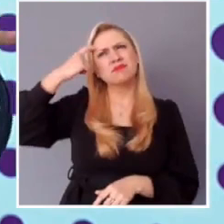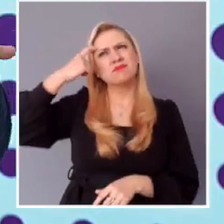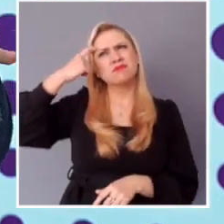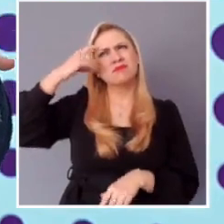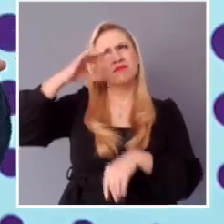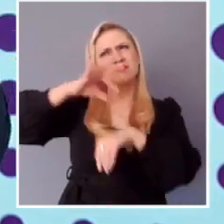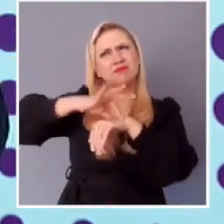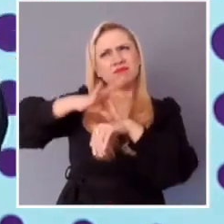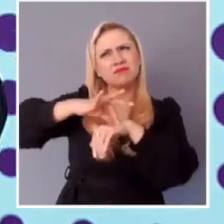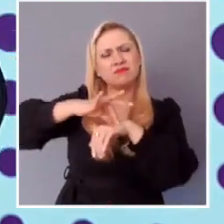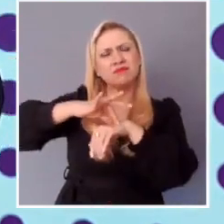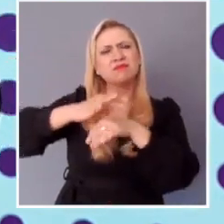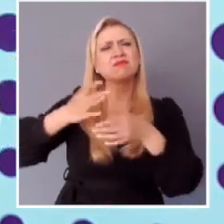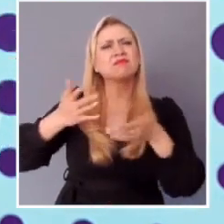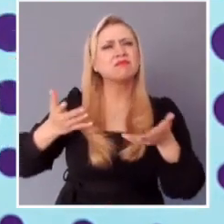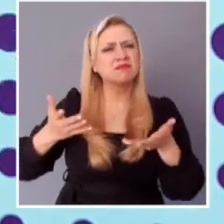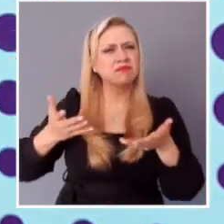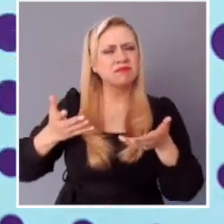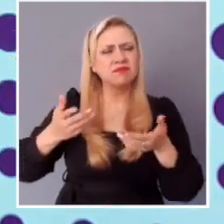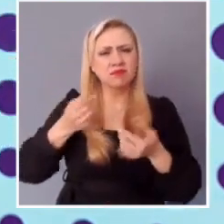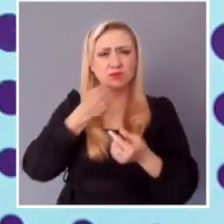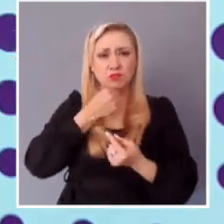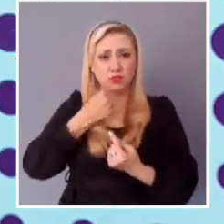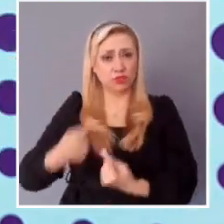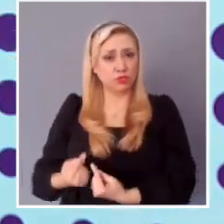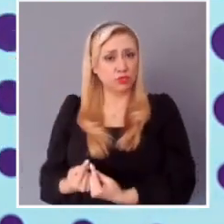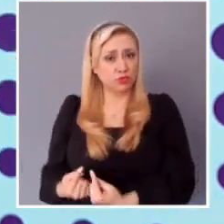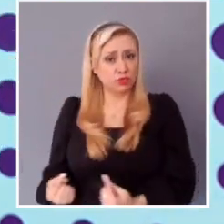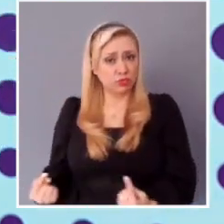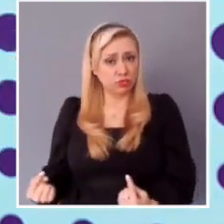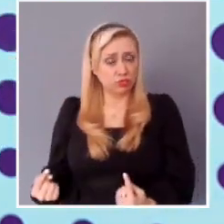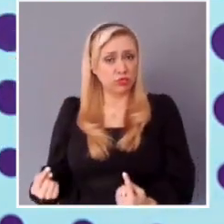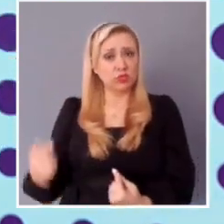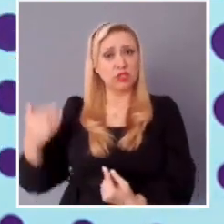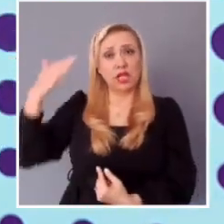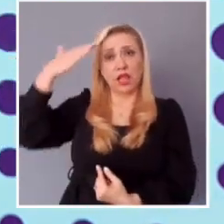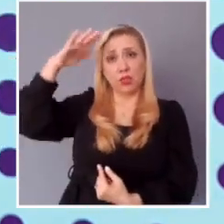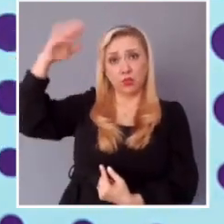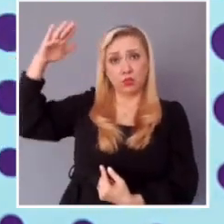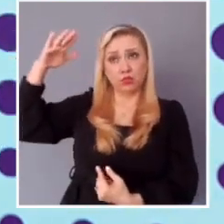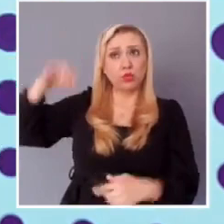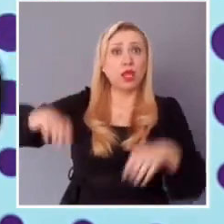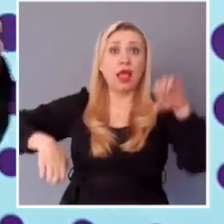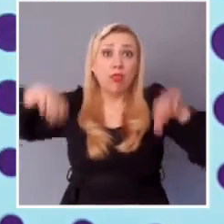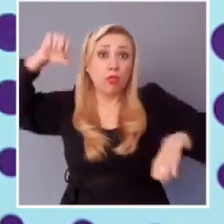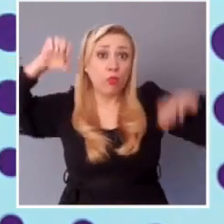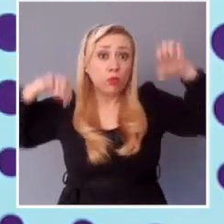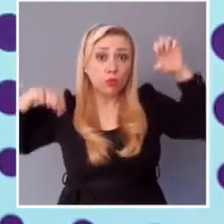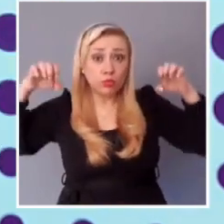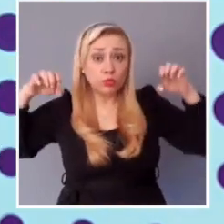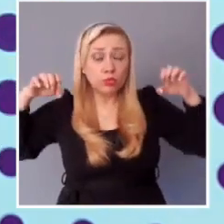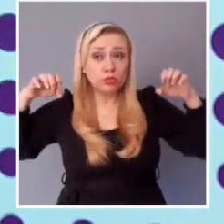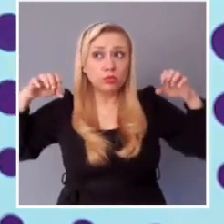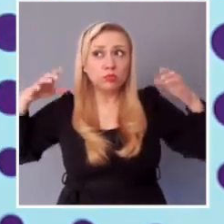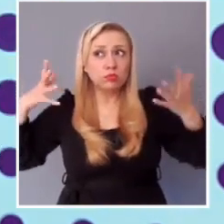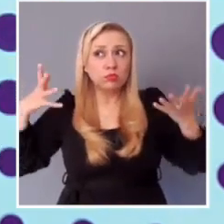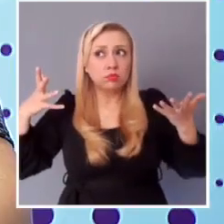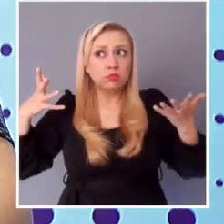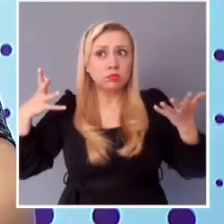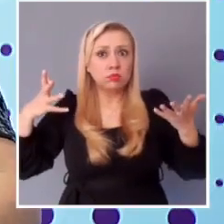preocupar solo a los infantes, solo a la infancia, solo a las personas adultas mayores, o es algo que nos debe preocupar en todas nuestras etapas